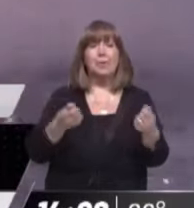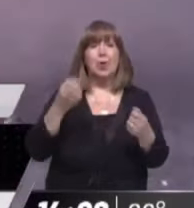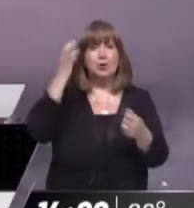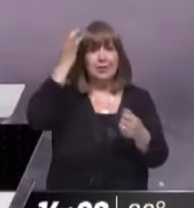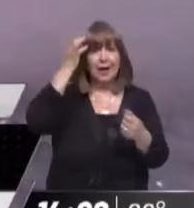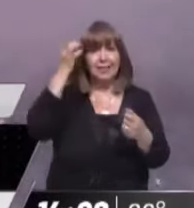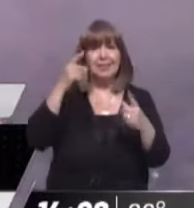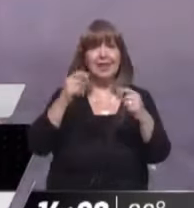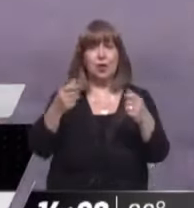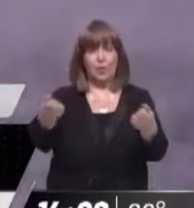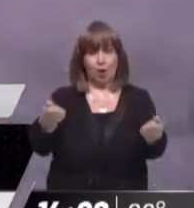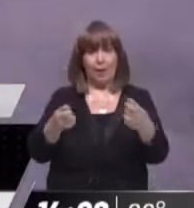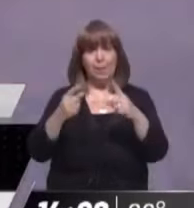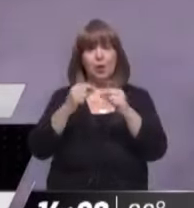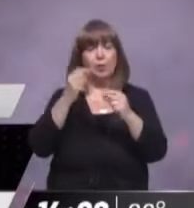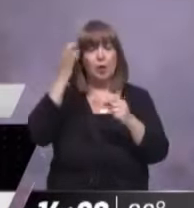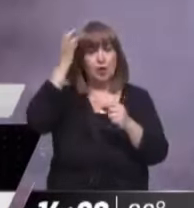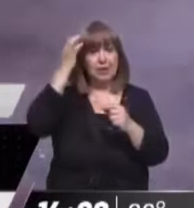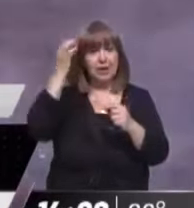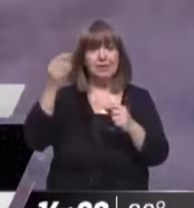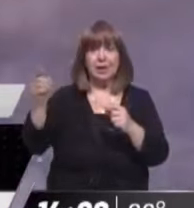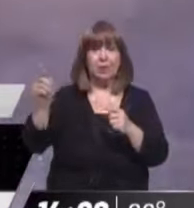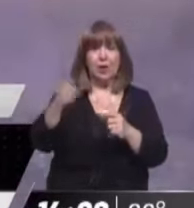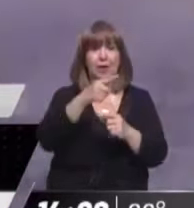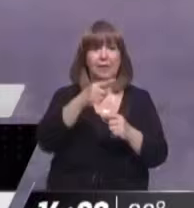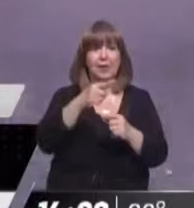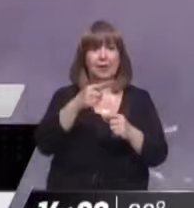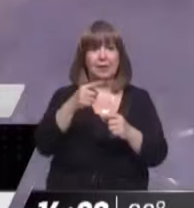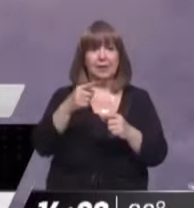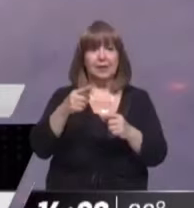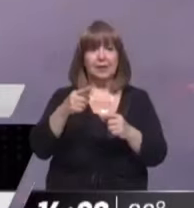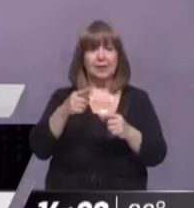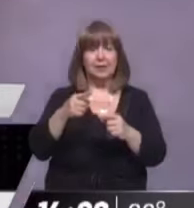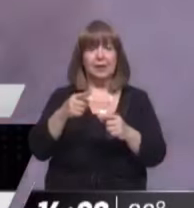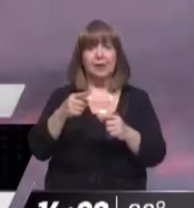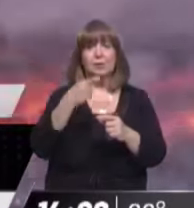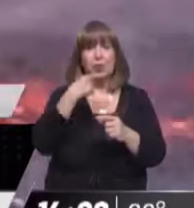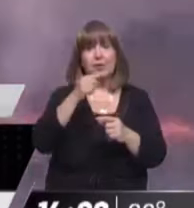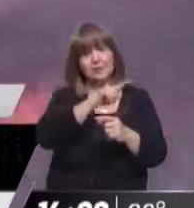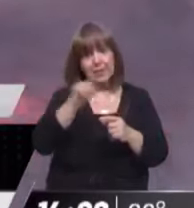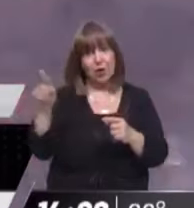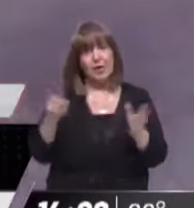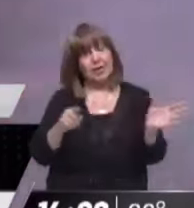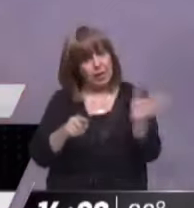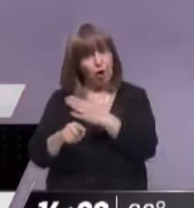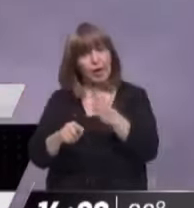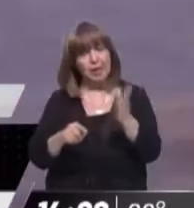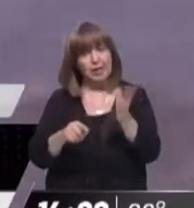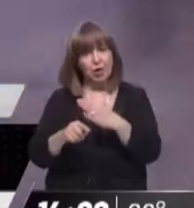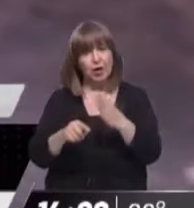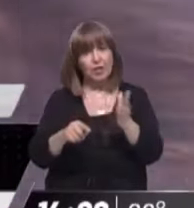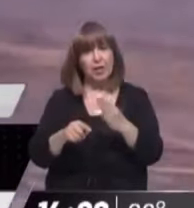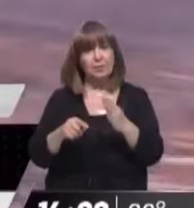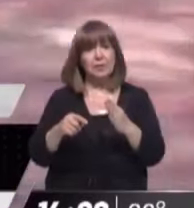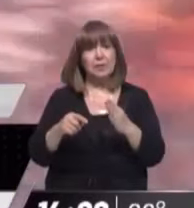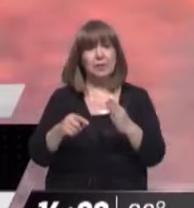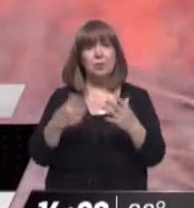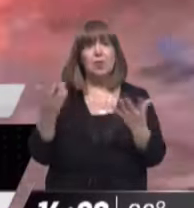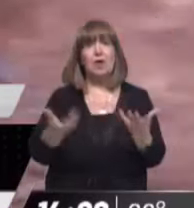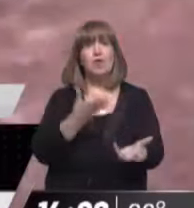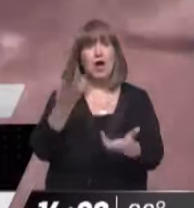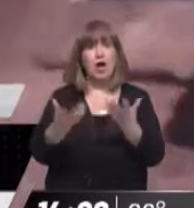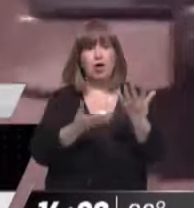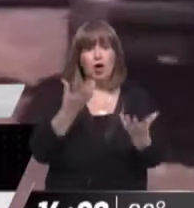Trabajando en otros lugares. Anda para allá, por las dudas. Mari, apartate porque se volvió a